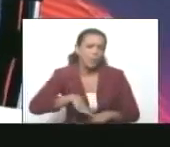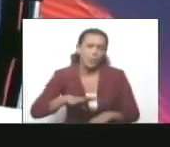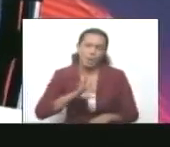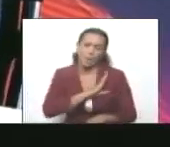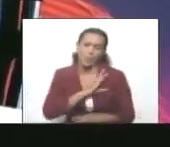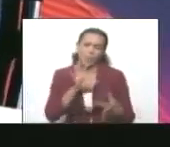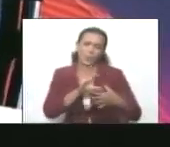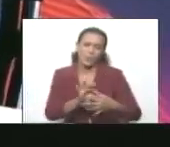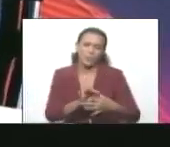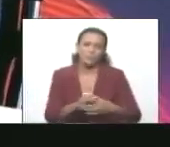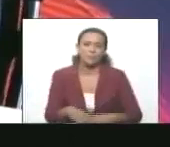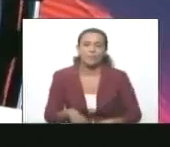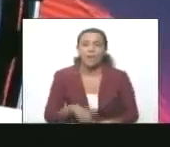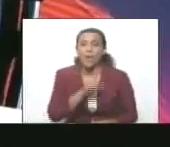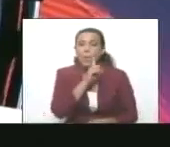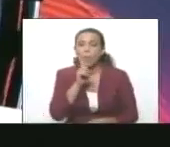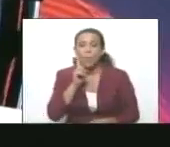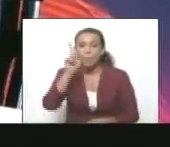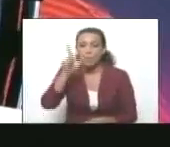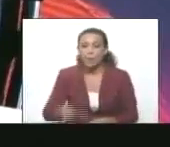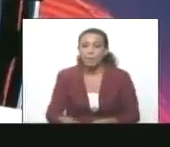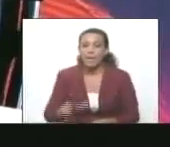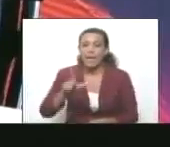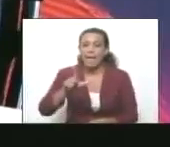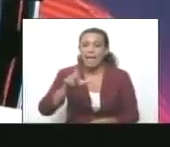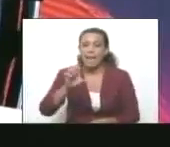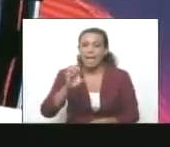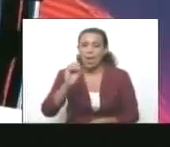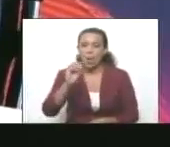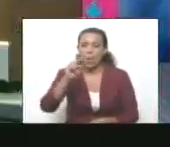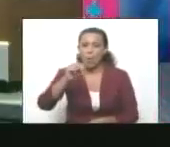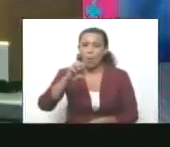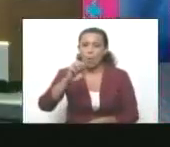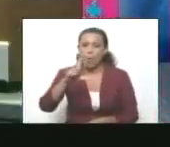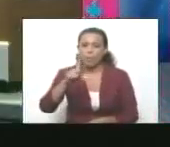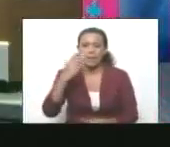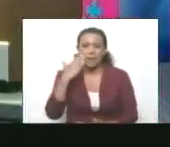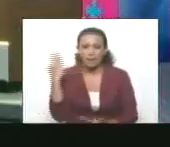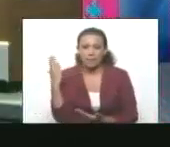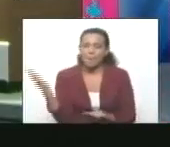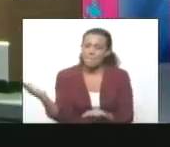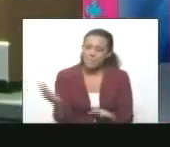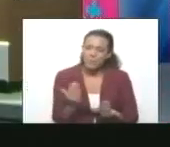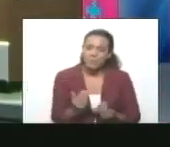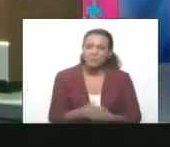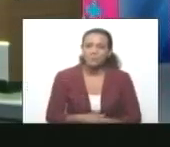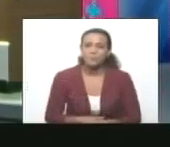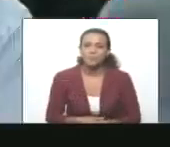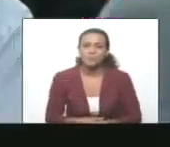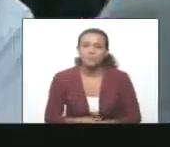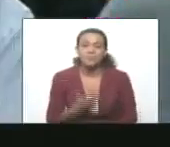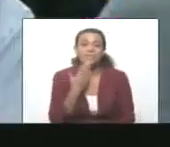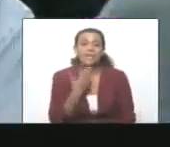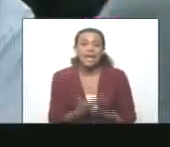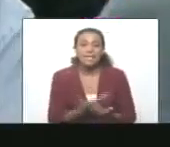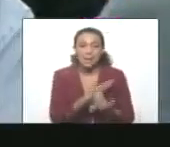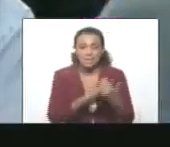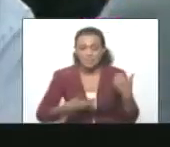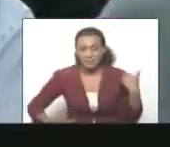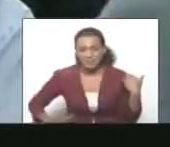Venezuela. Tenemos a Leonel Ruivo, de la Filarmónica Vaguense. Bienvenido. Muchas gracias, señor presidente.